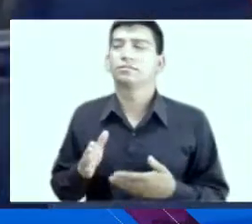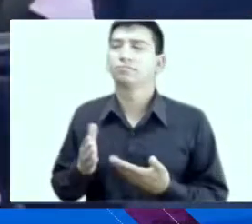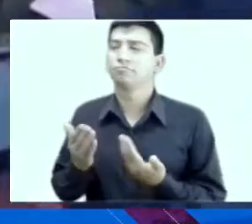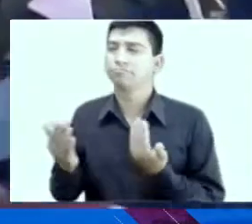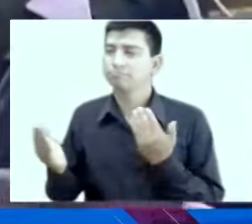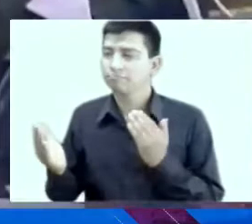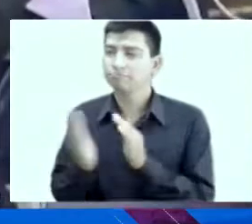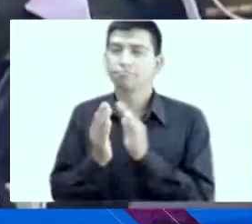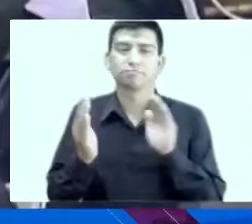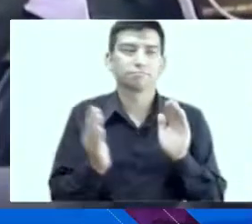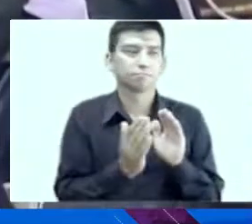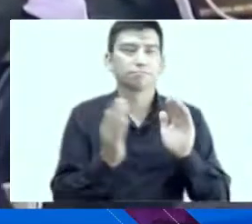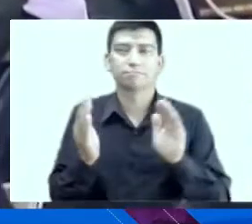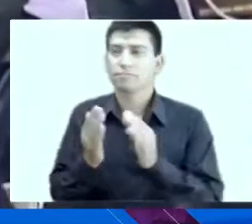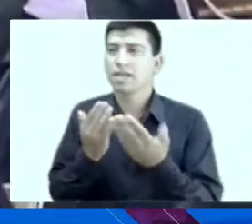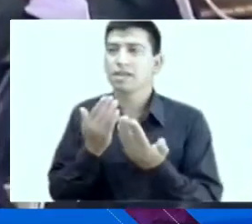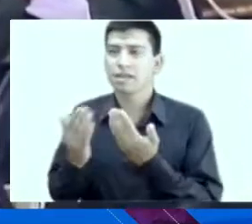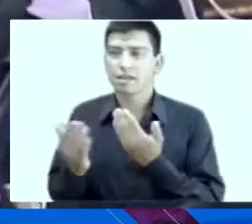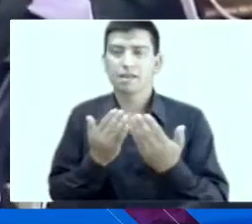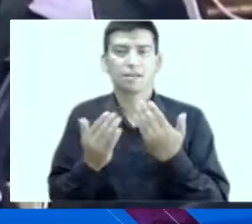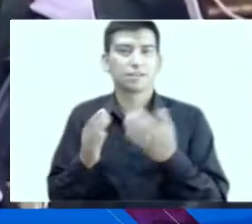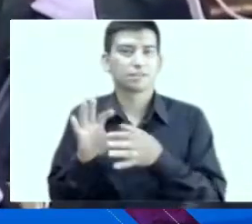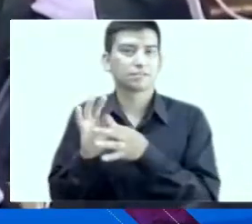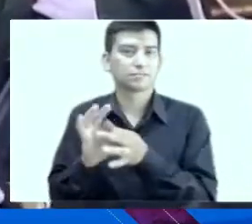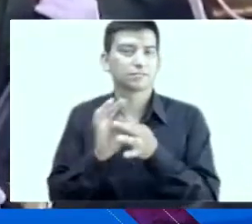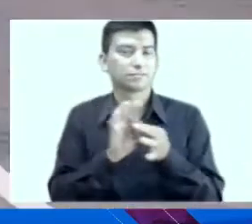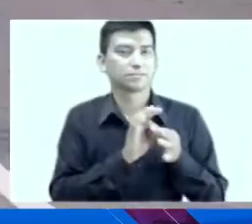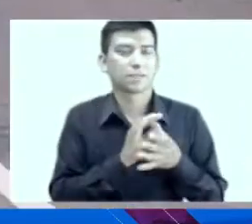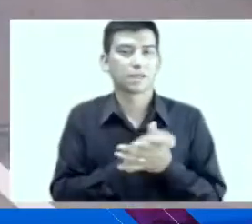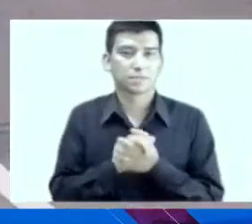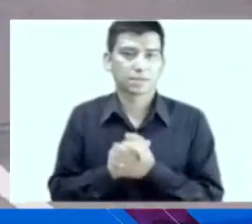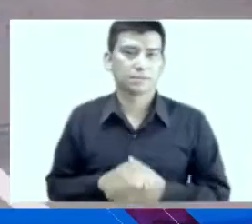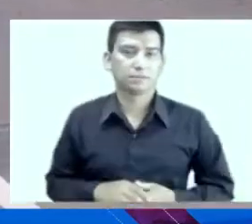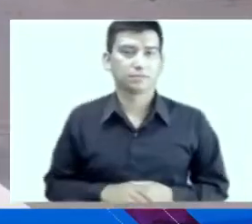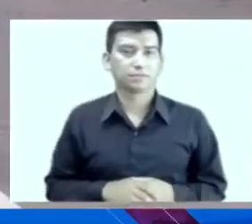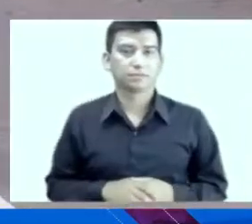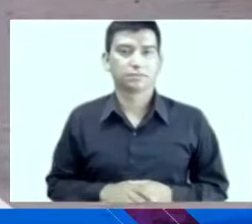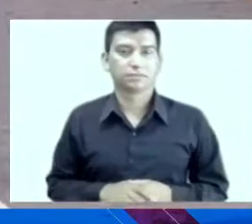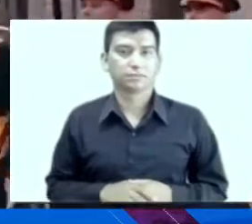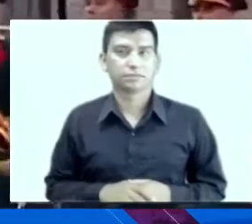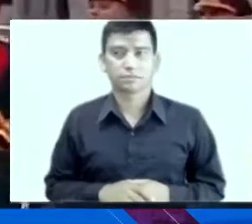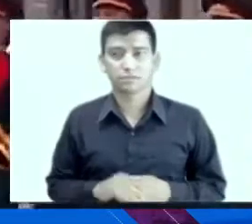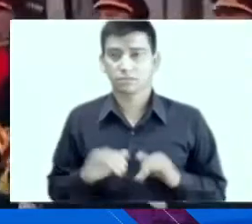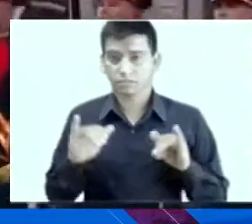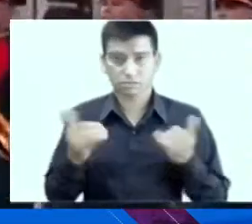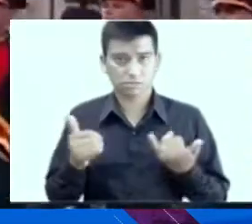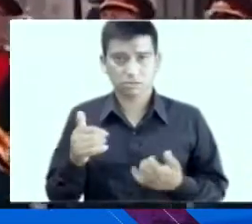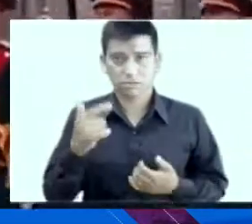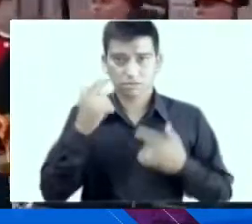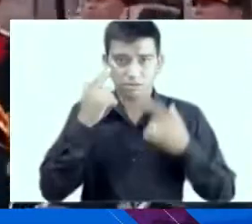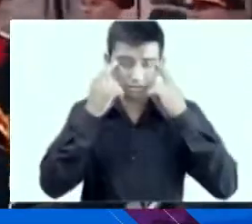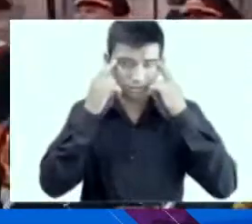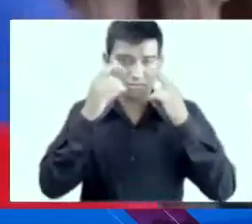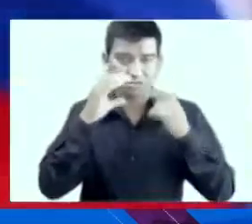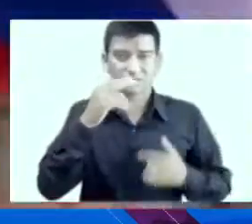tratando ahora es de consolidar aliados, que no solamente lo tuvo en el caso de China, en el Consejo de Seguridad de las Naciones